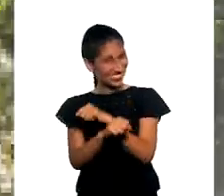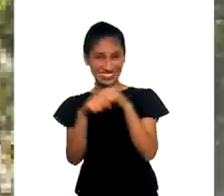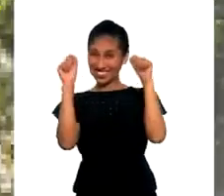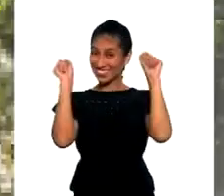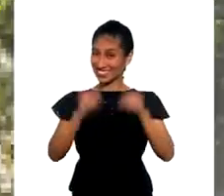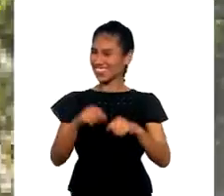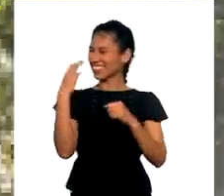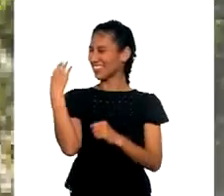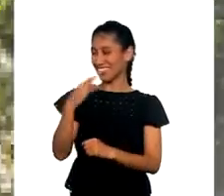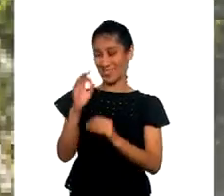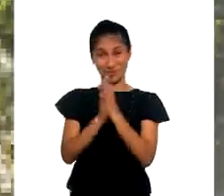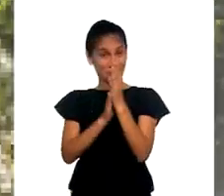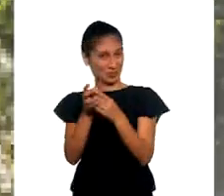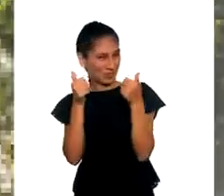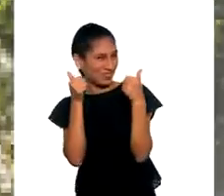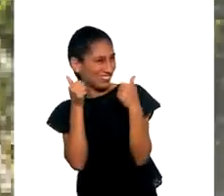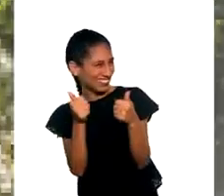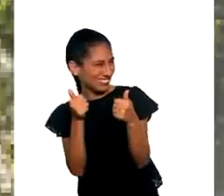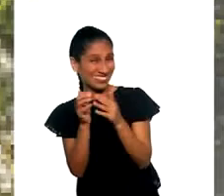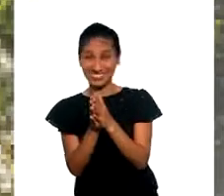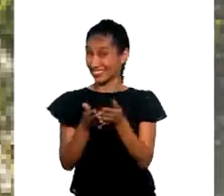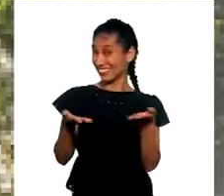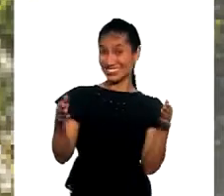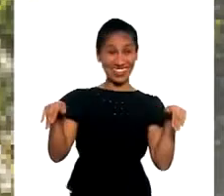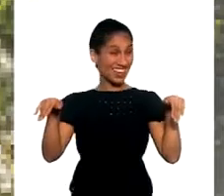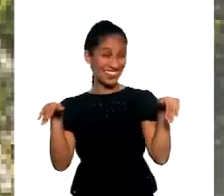siempre es una buena idea